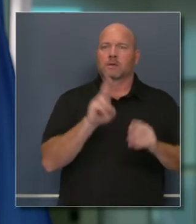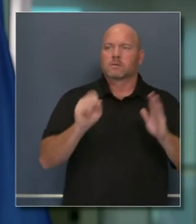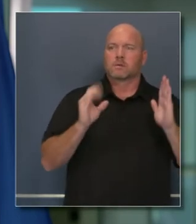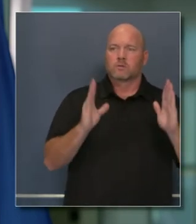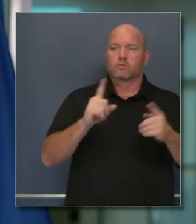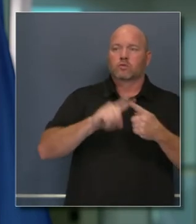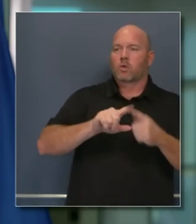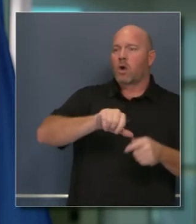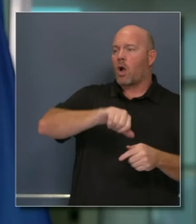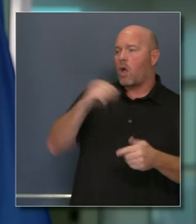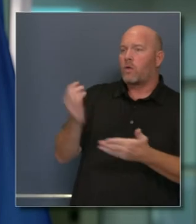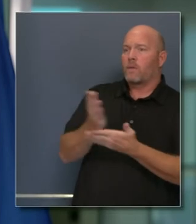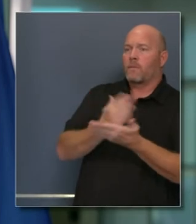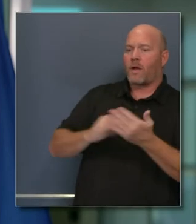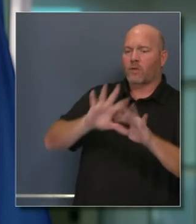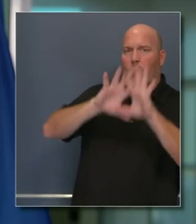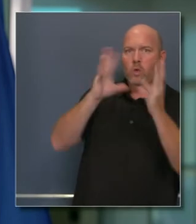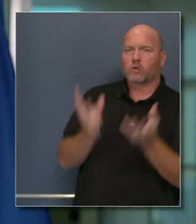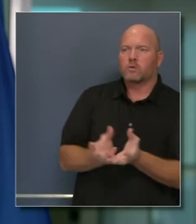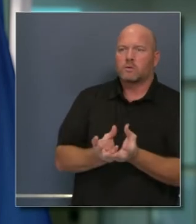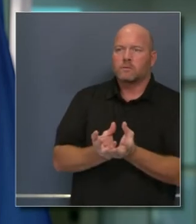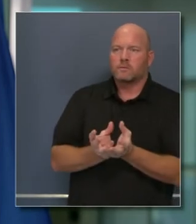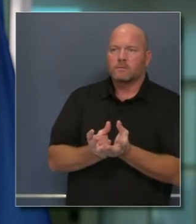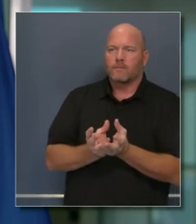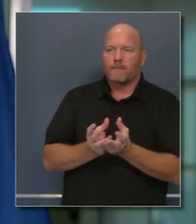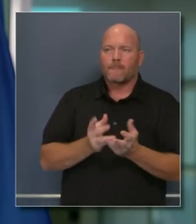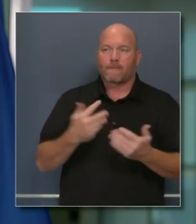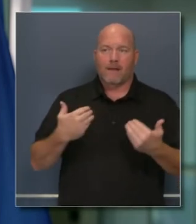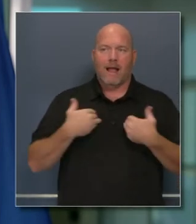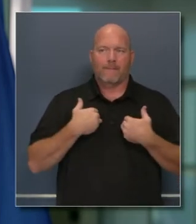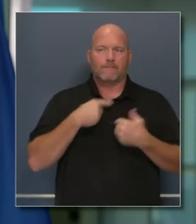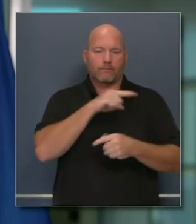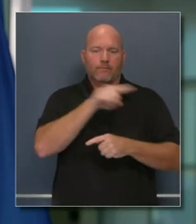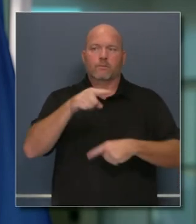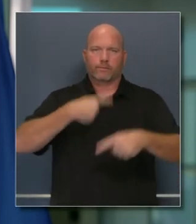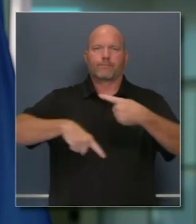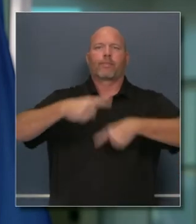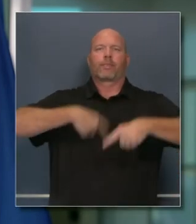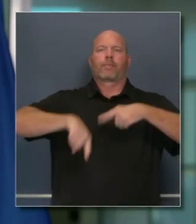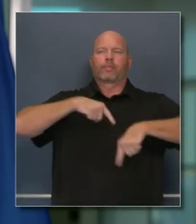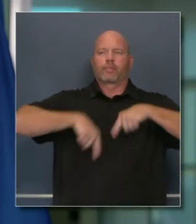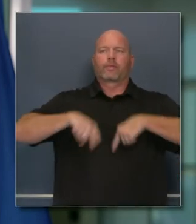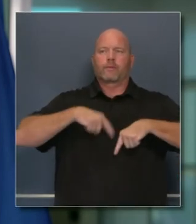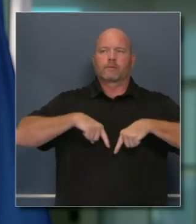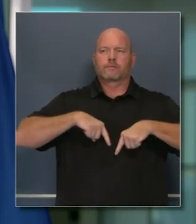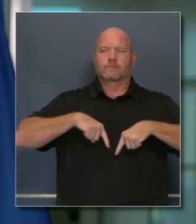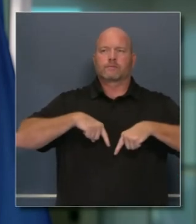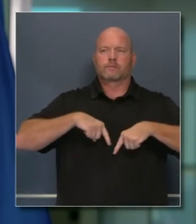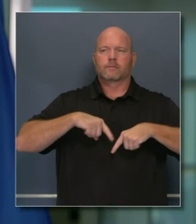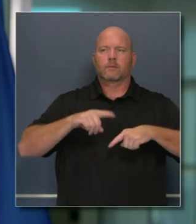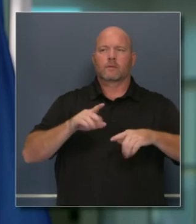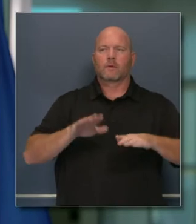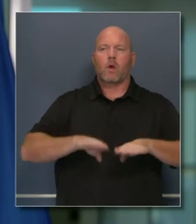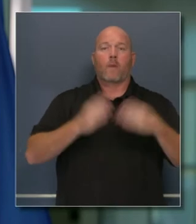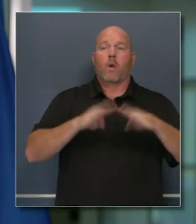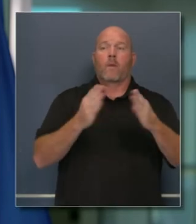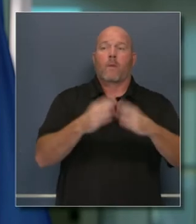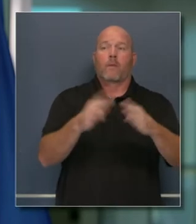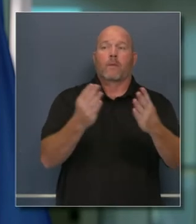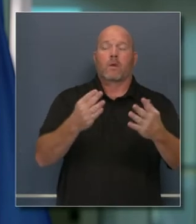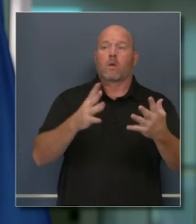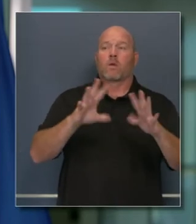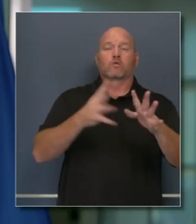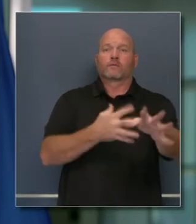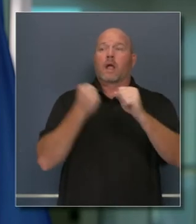Unido, otras partes del globo terráqueo que tienen traspiés al adentrarse a